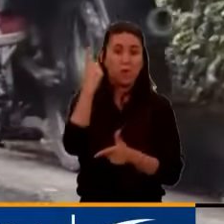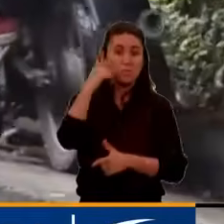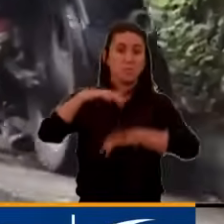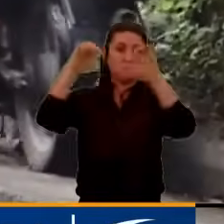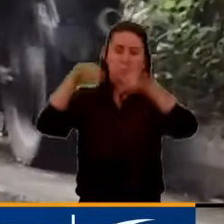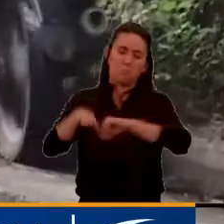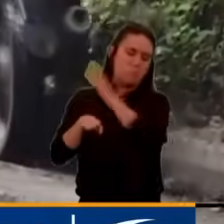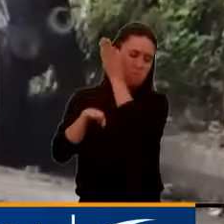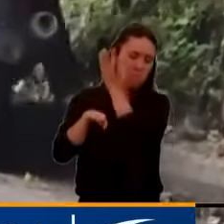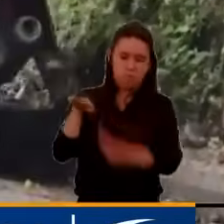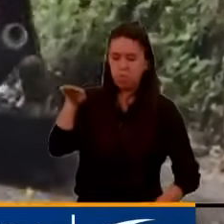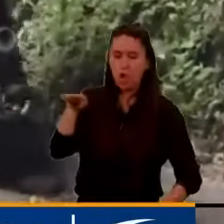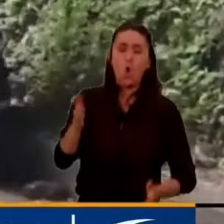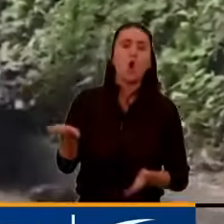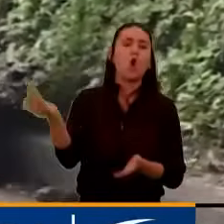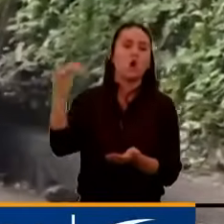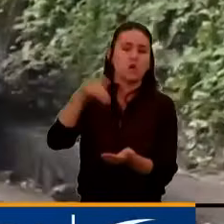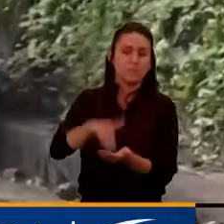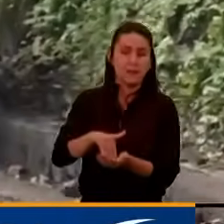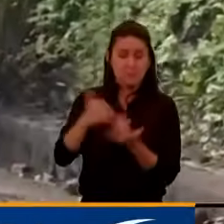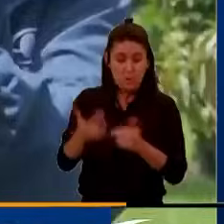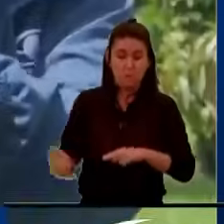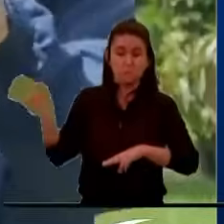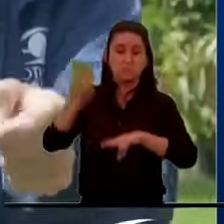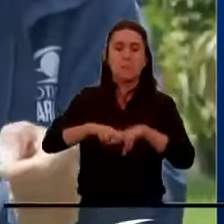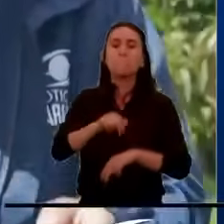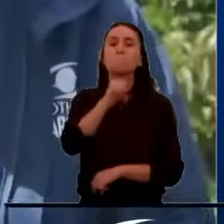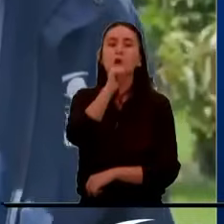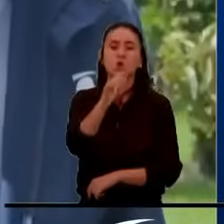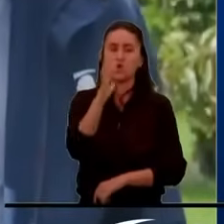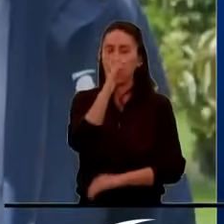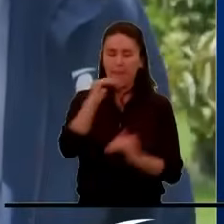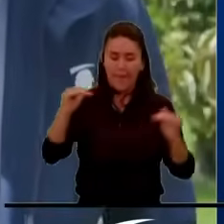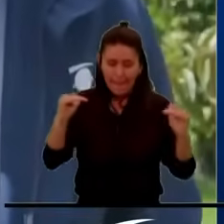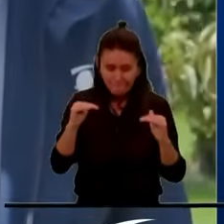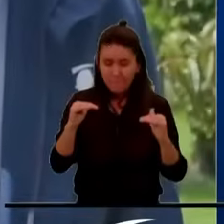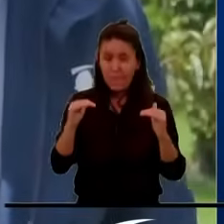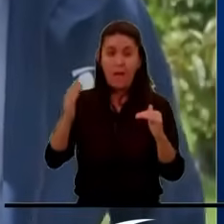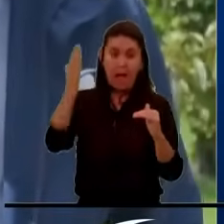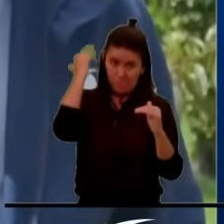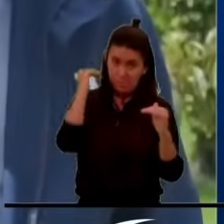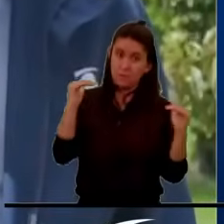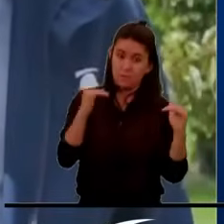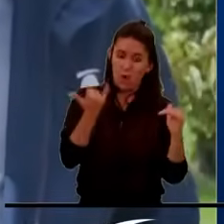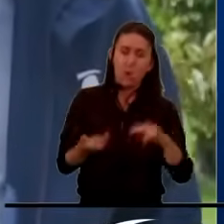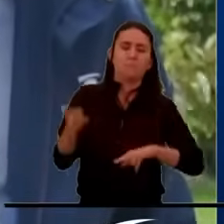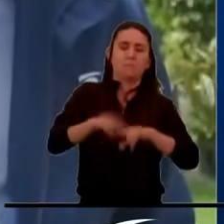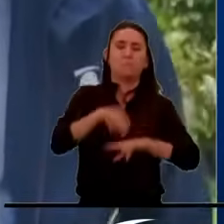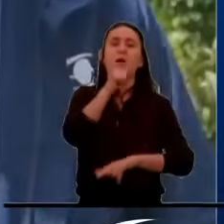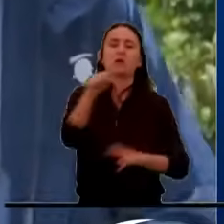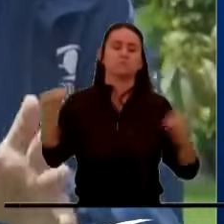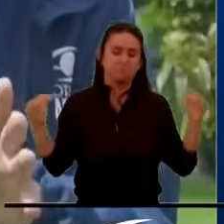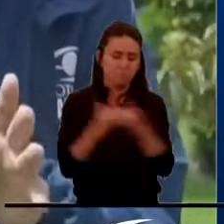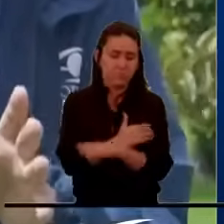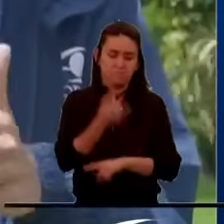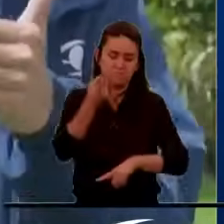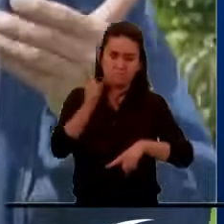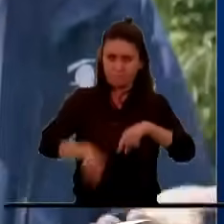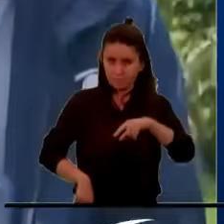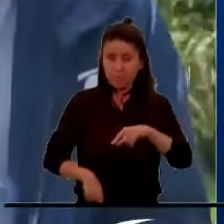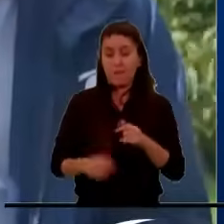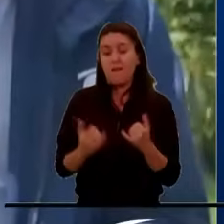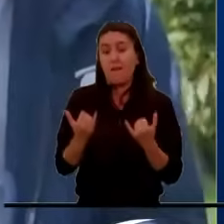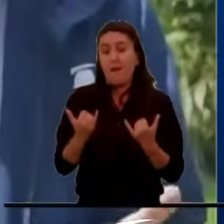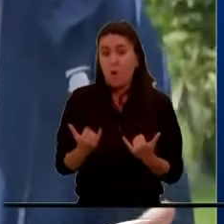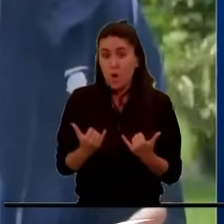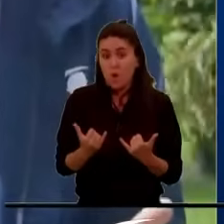nuevamente se registró pérdida de banca, complicando aún más la situación donde ya se venía registrando esta falla en la infraestructura. Vial. En estos momentos tan